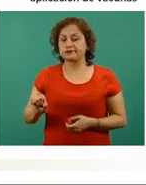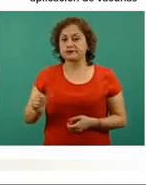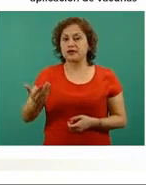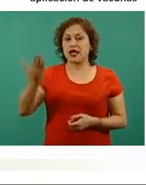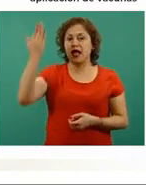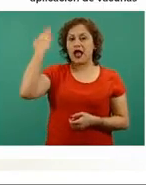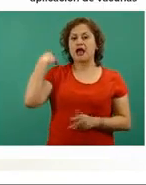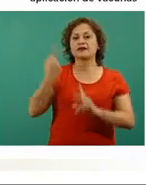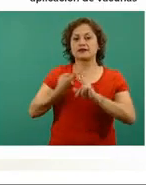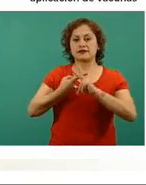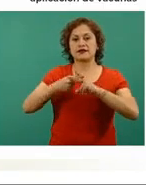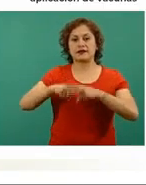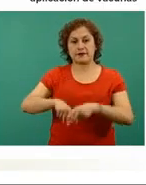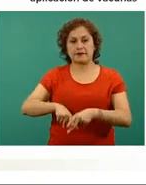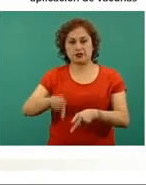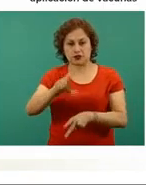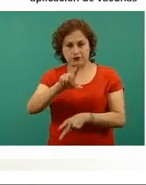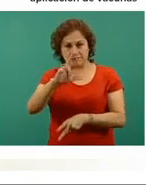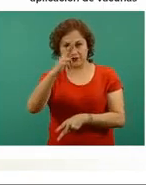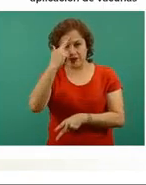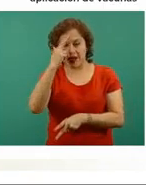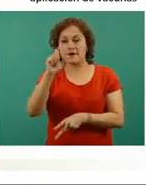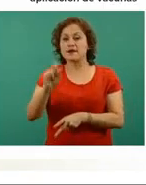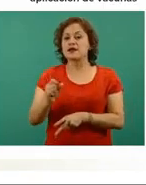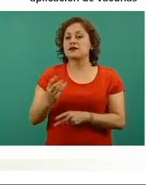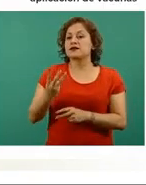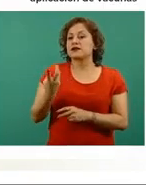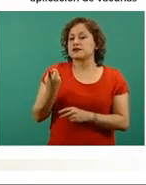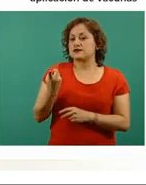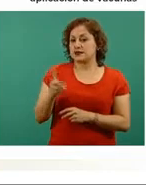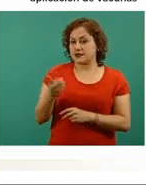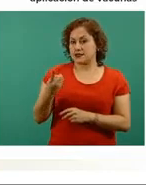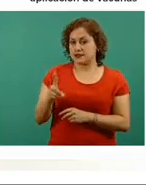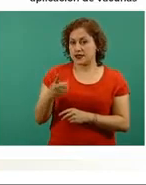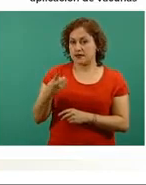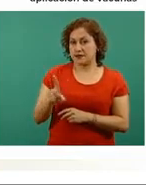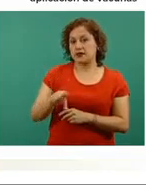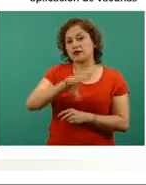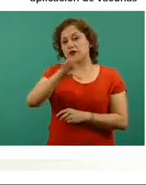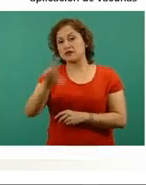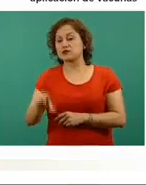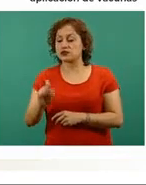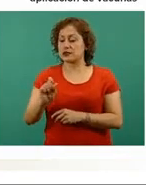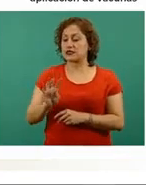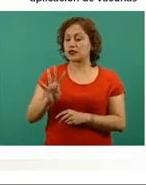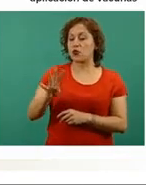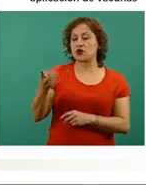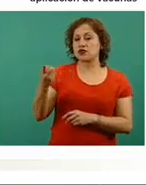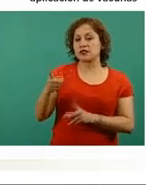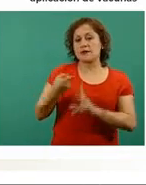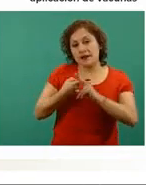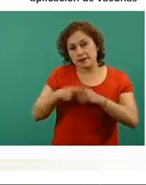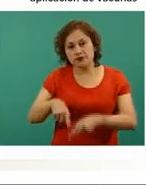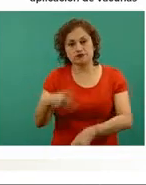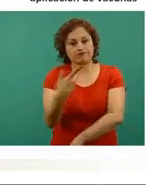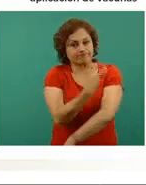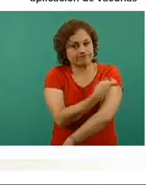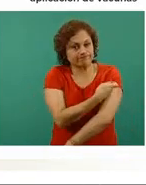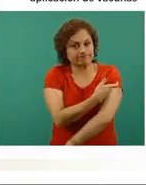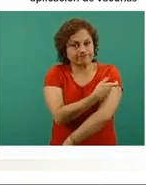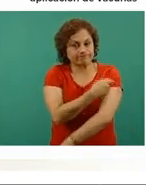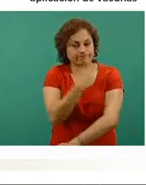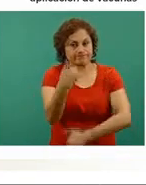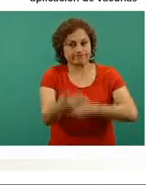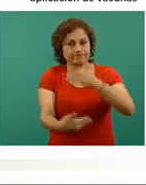el 23 de diciembre, y empezaron a ponerse al día siguiente. Entonces, recordar que ese avance no es el avance con respecto a